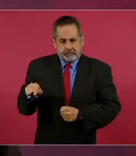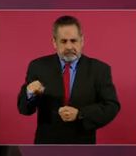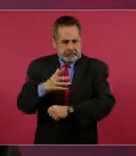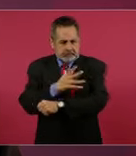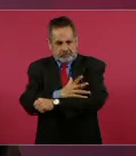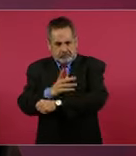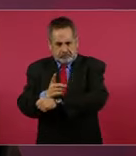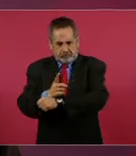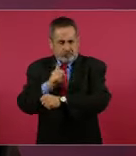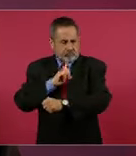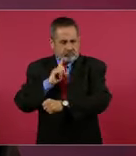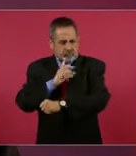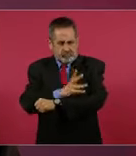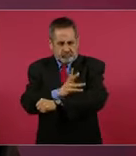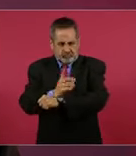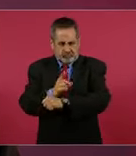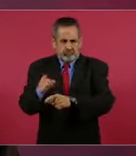honesta,